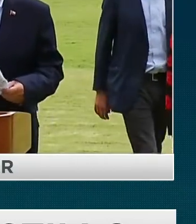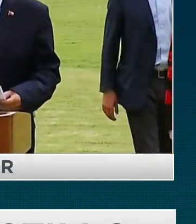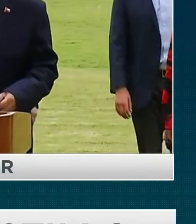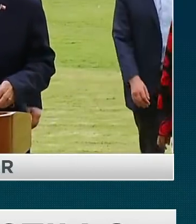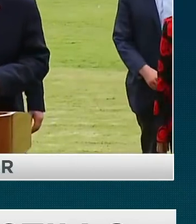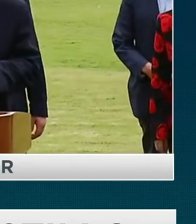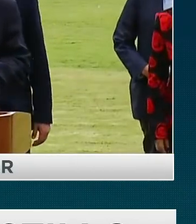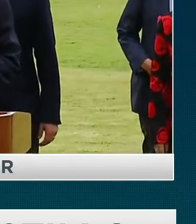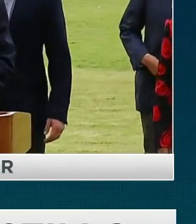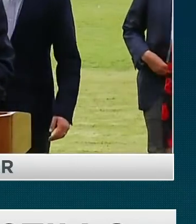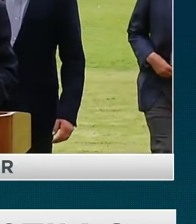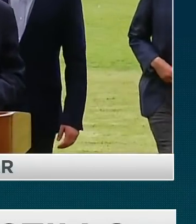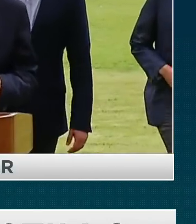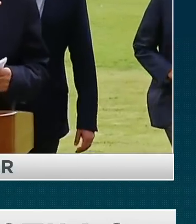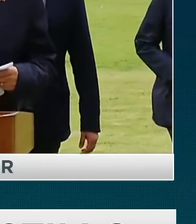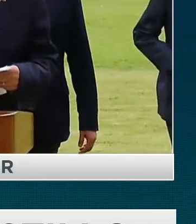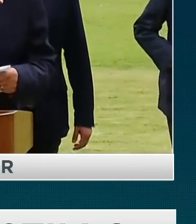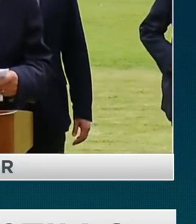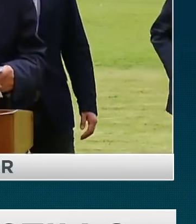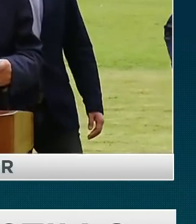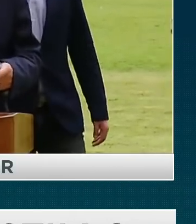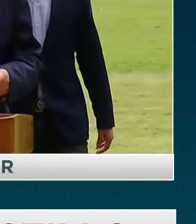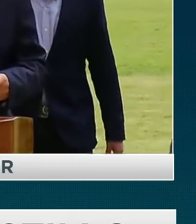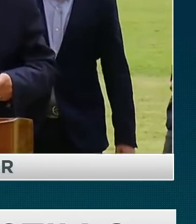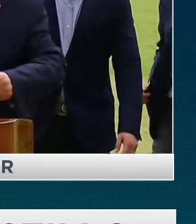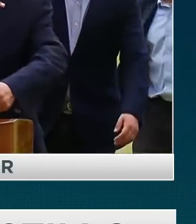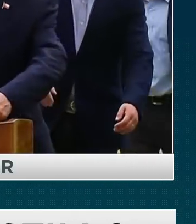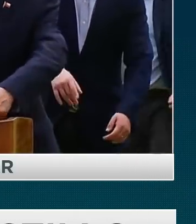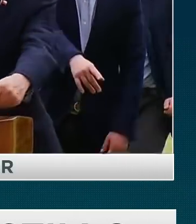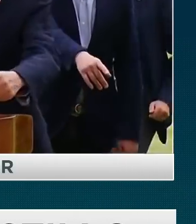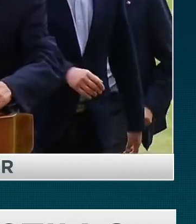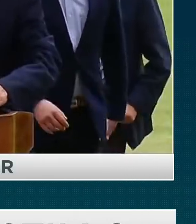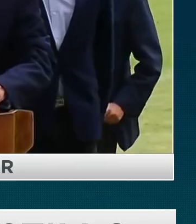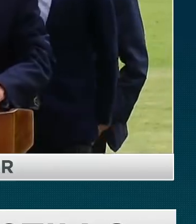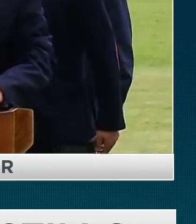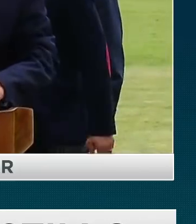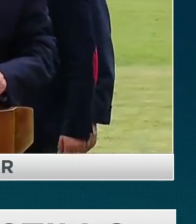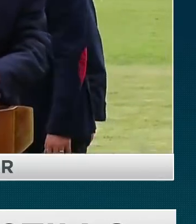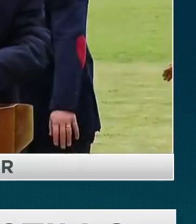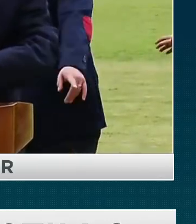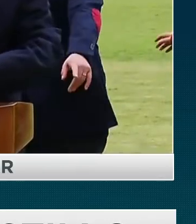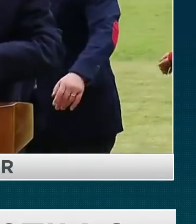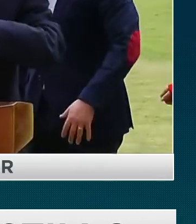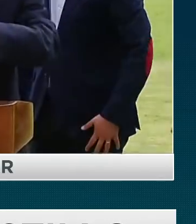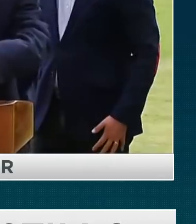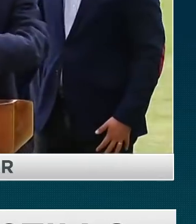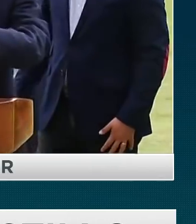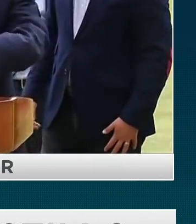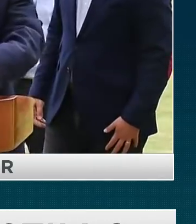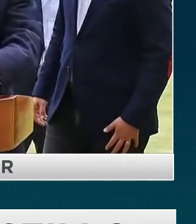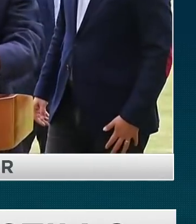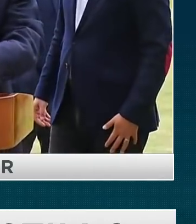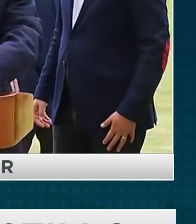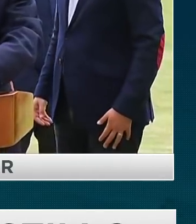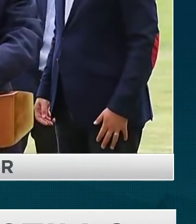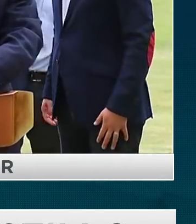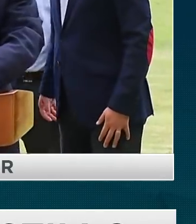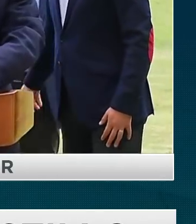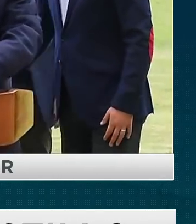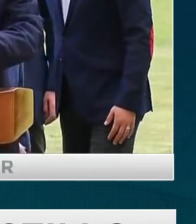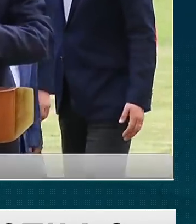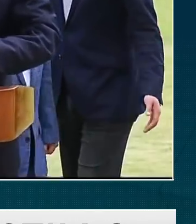sus ministros y quedamos a la espera entonces de esas palabras. Estamos también con Maribel Retamal. Escuchamos.